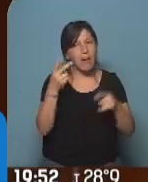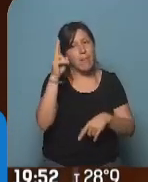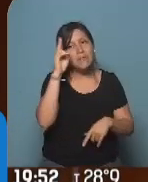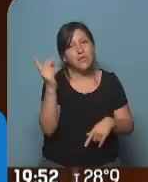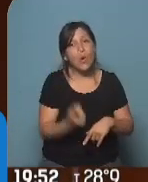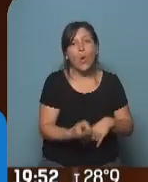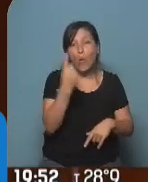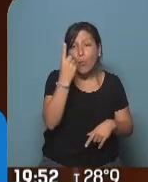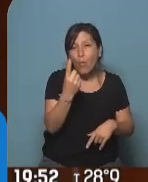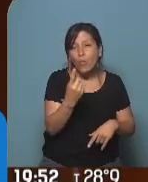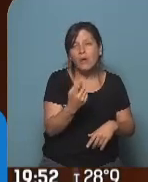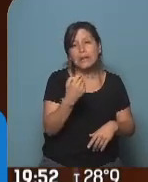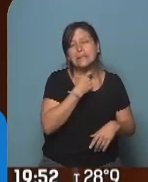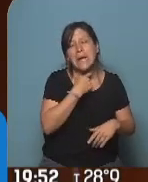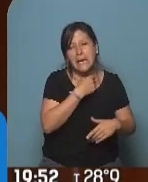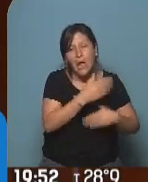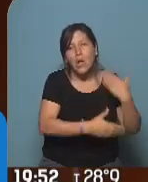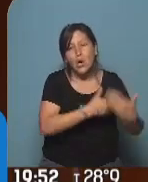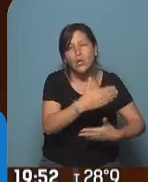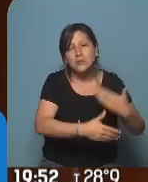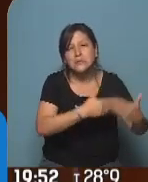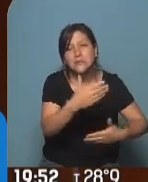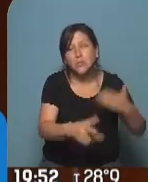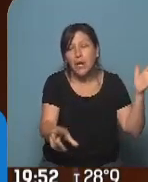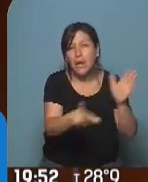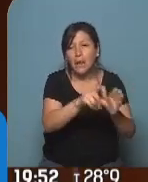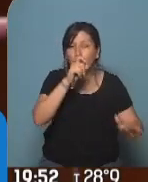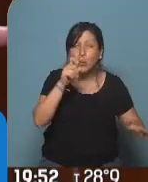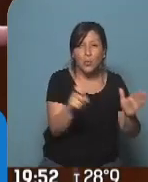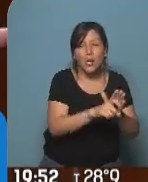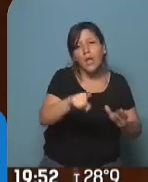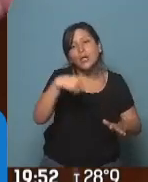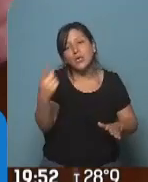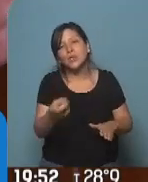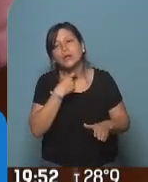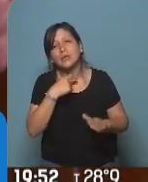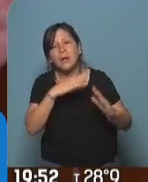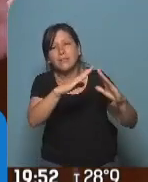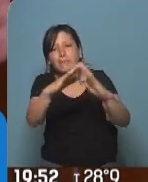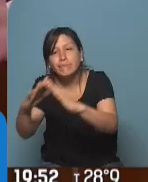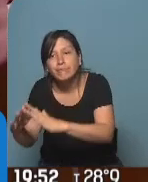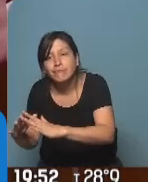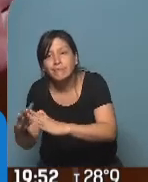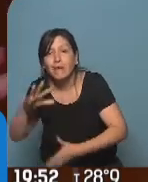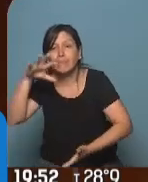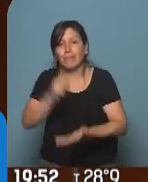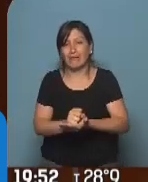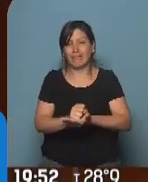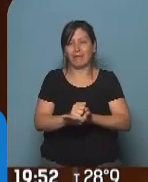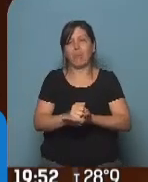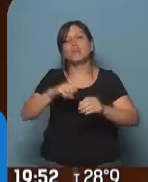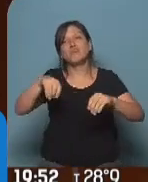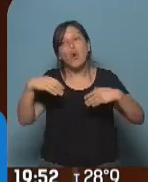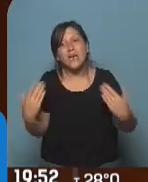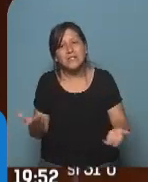impunidad judicial el si no quieren cumplir con la ley con la condena y otro asegurarse los bienes por eso también contra la extinción del dominio nosotros de la